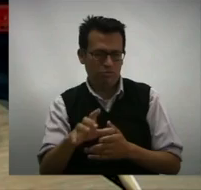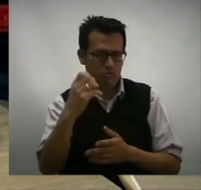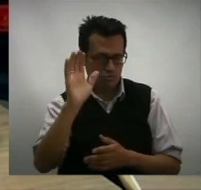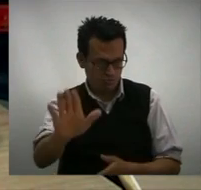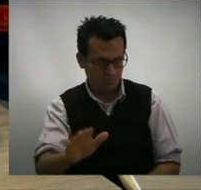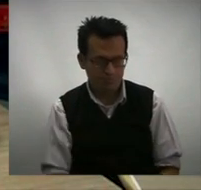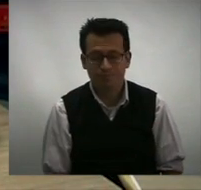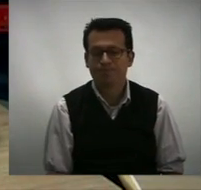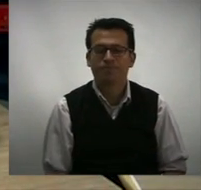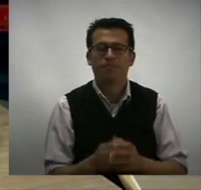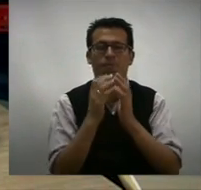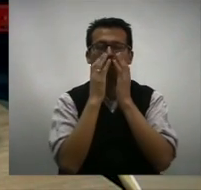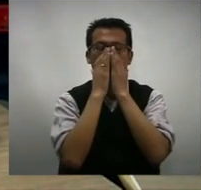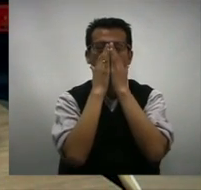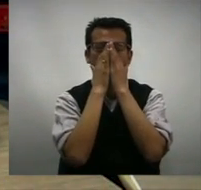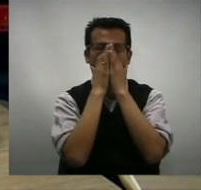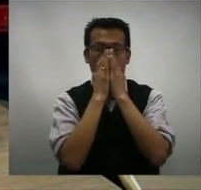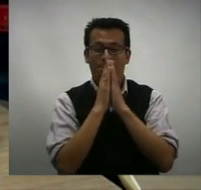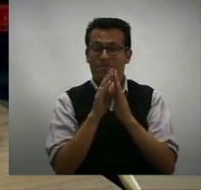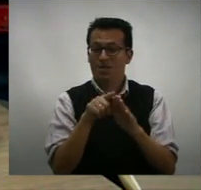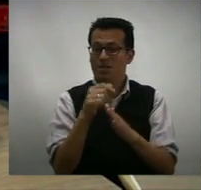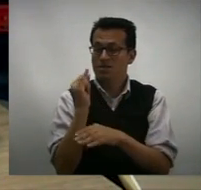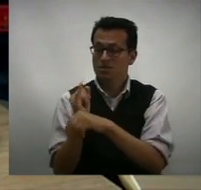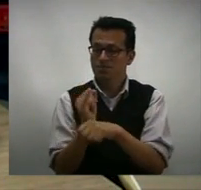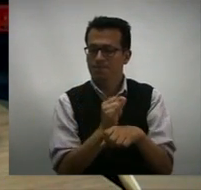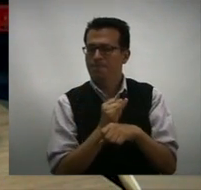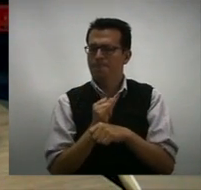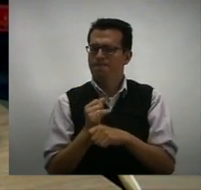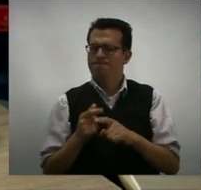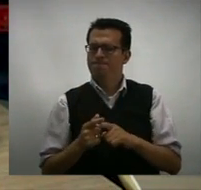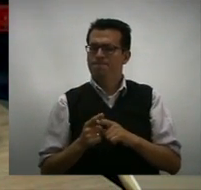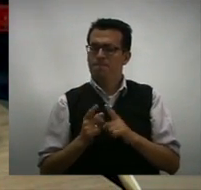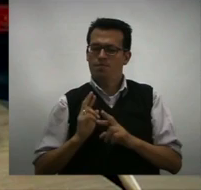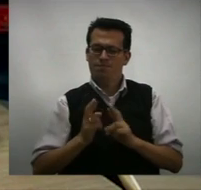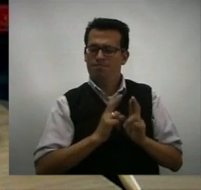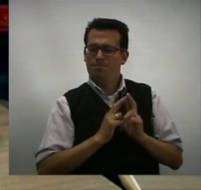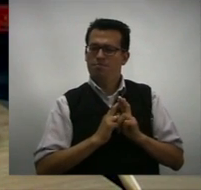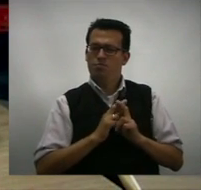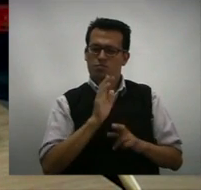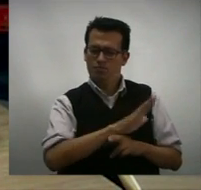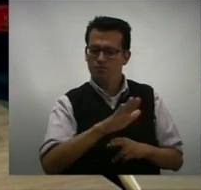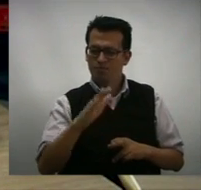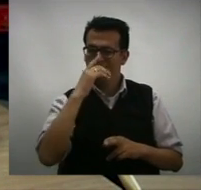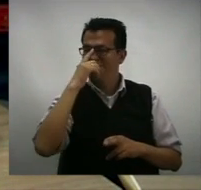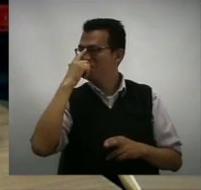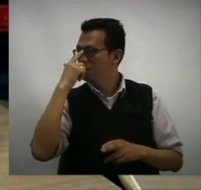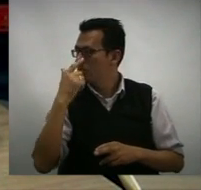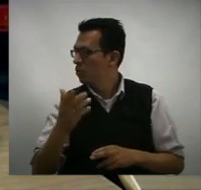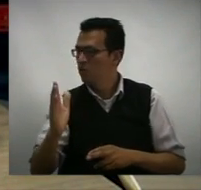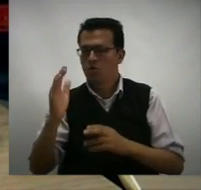Toda esta constelación mítico-institucional inaugura en el cuerpo nuevas formas de relación consigo mismo, sus dioses y sus